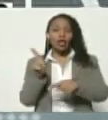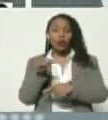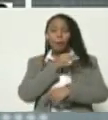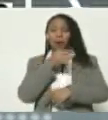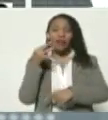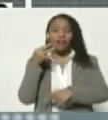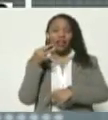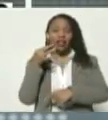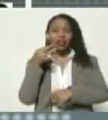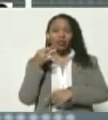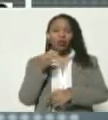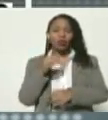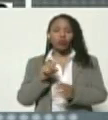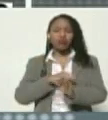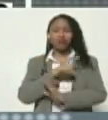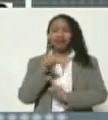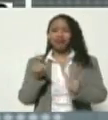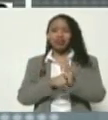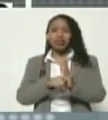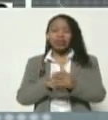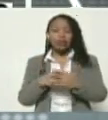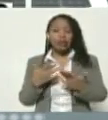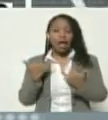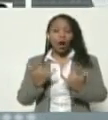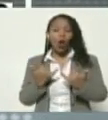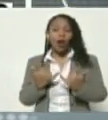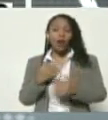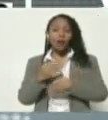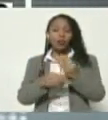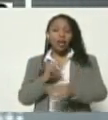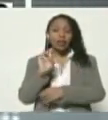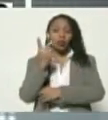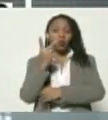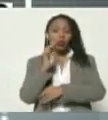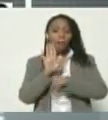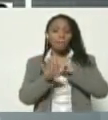total. Y ahora vamos al segundo paso.